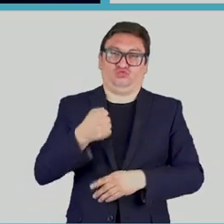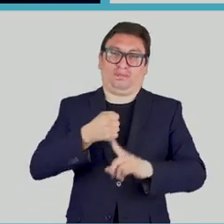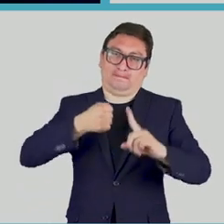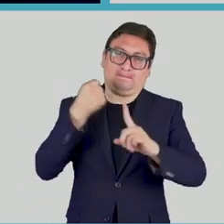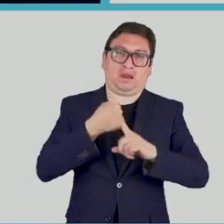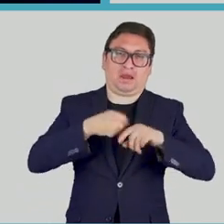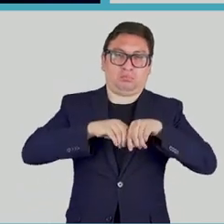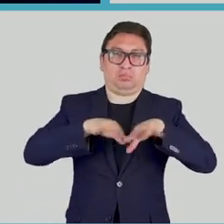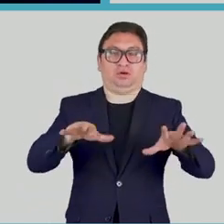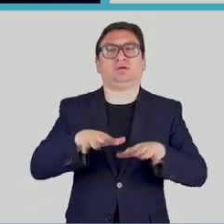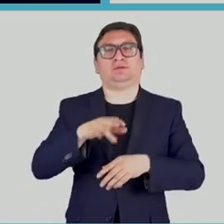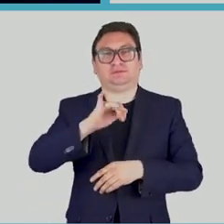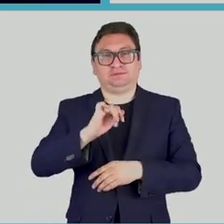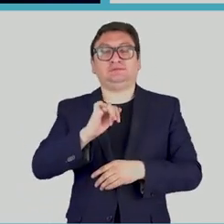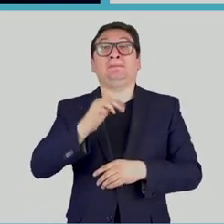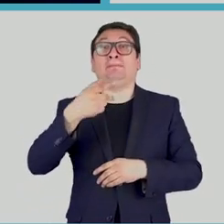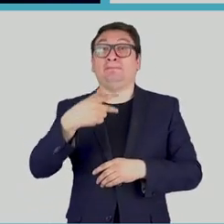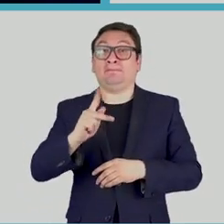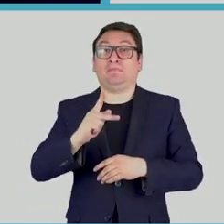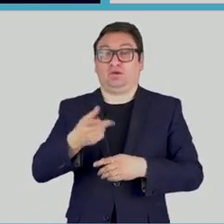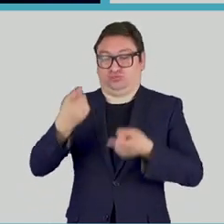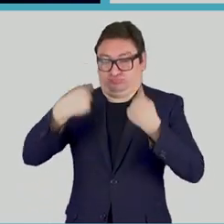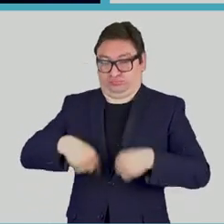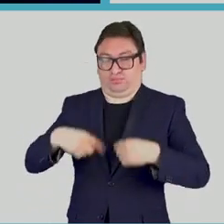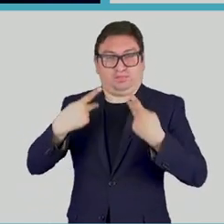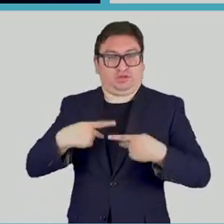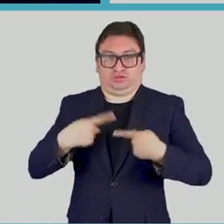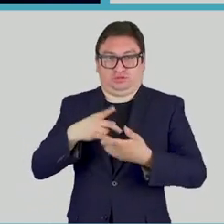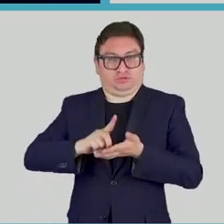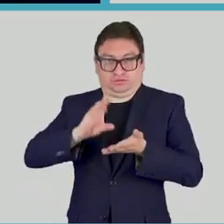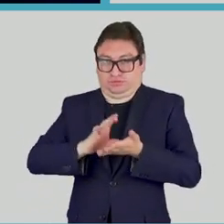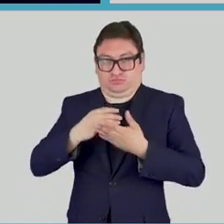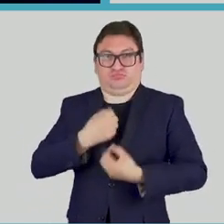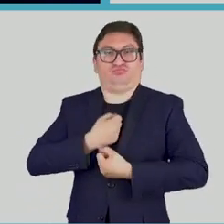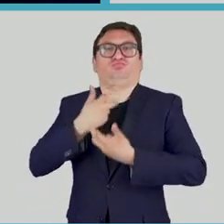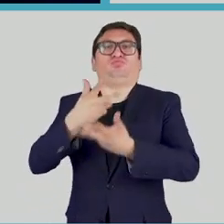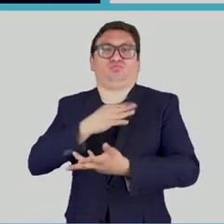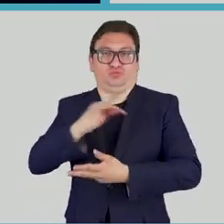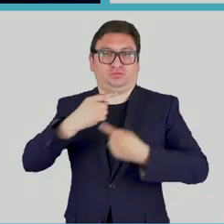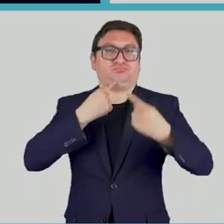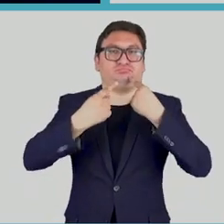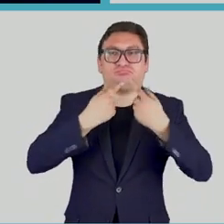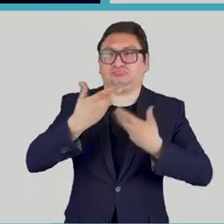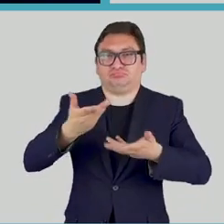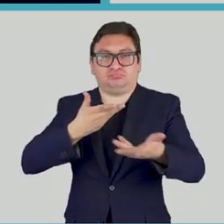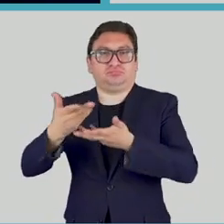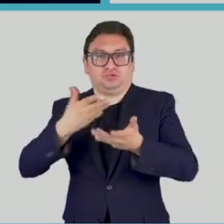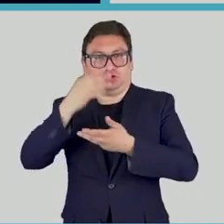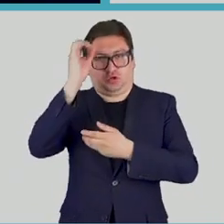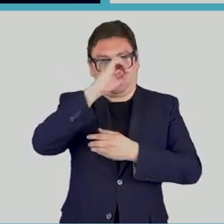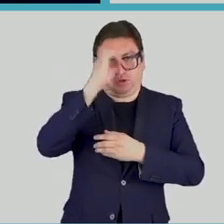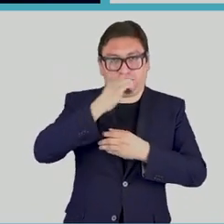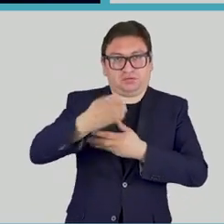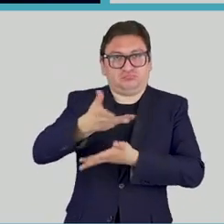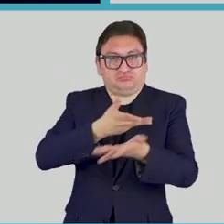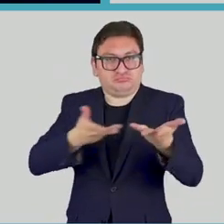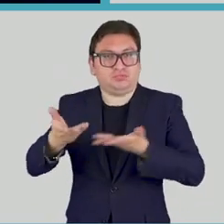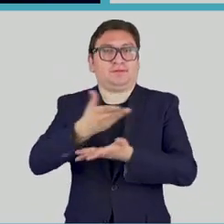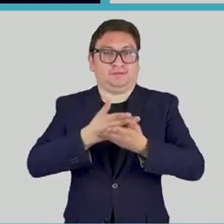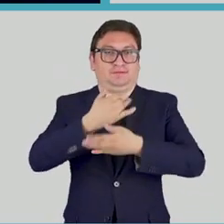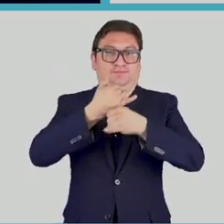difusión pero en donde se puede hablar en primera persona y se puede además dialogar y se pueden intercambiar puntos de vista